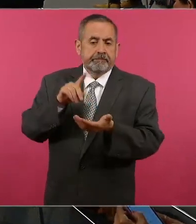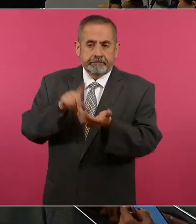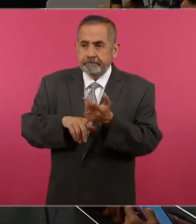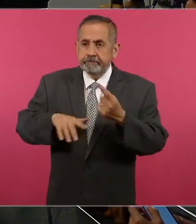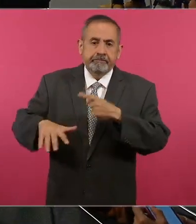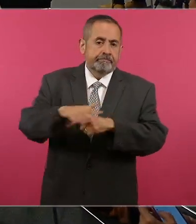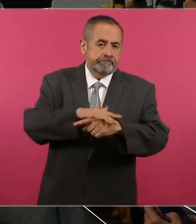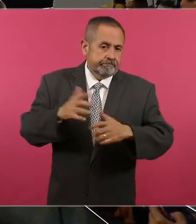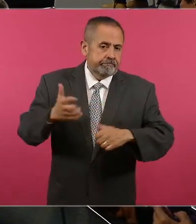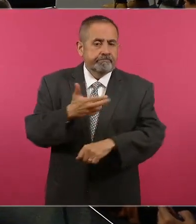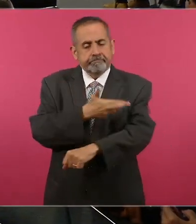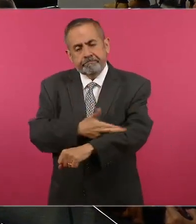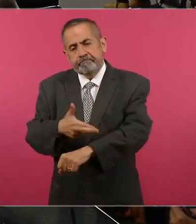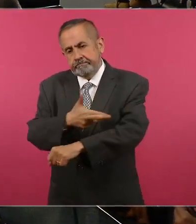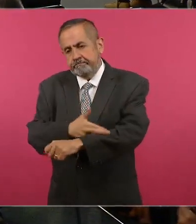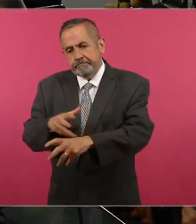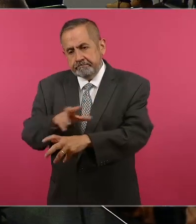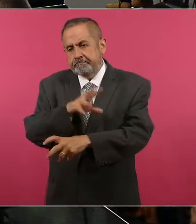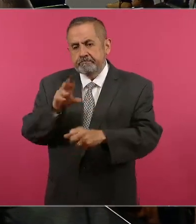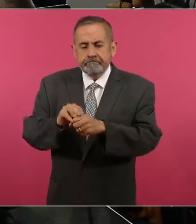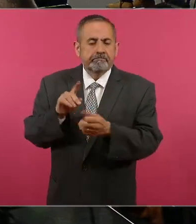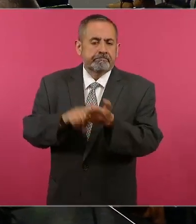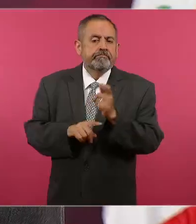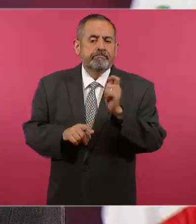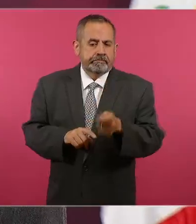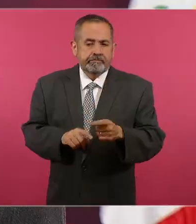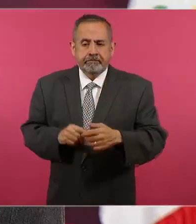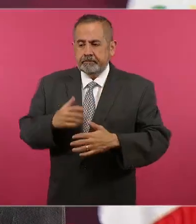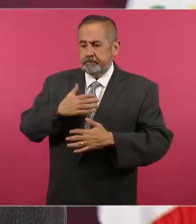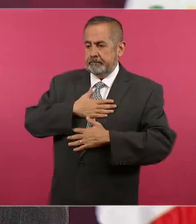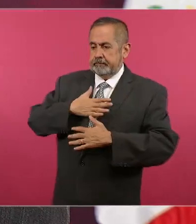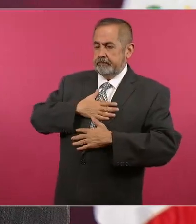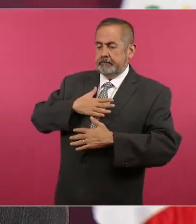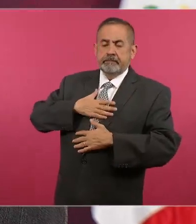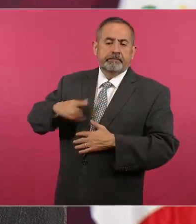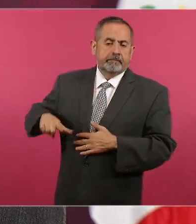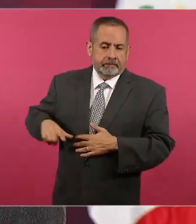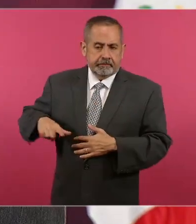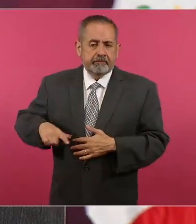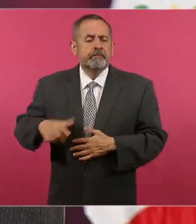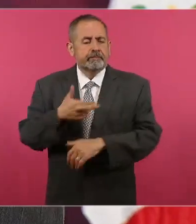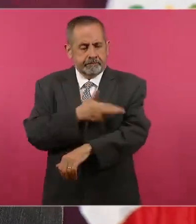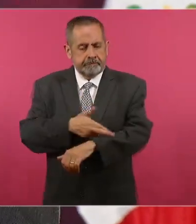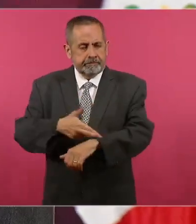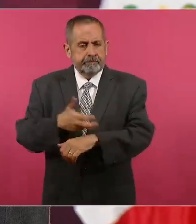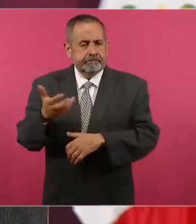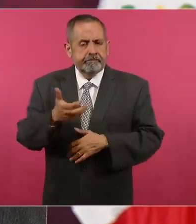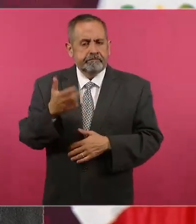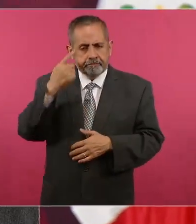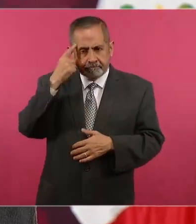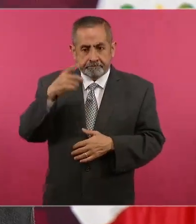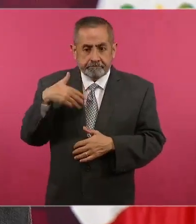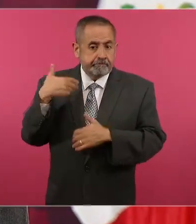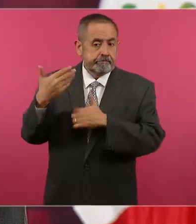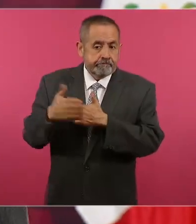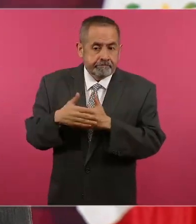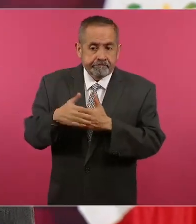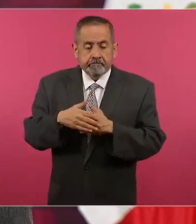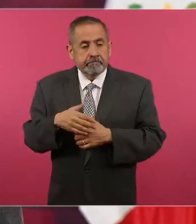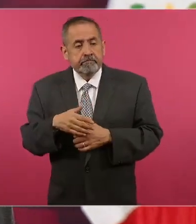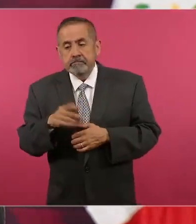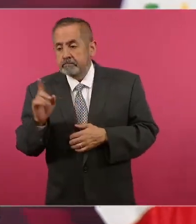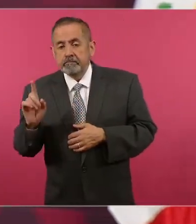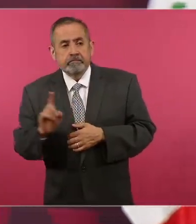a cabo de parte de nuestro gobierno, para que cuando llegue alguien a